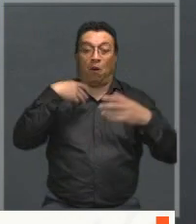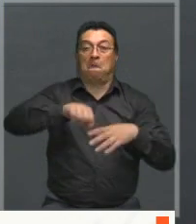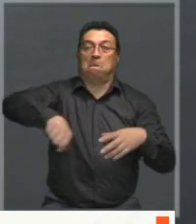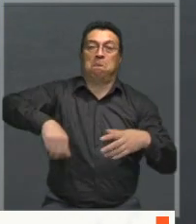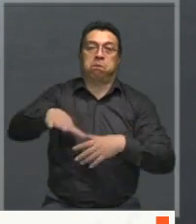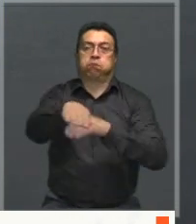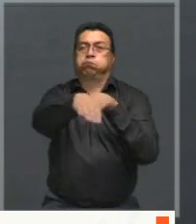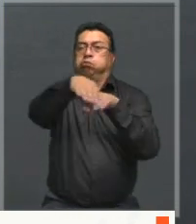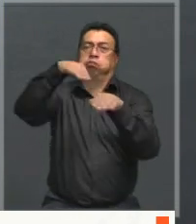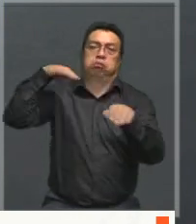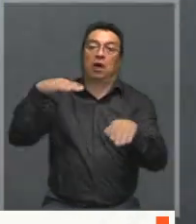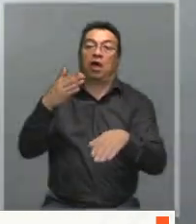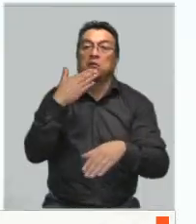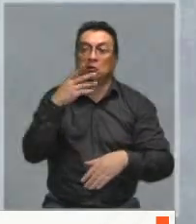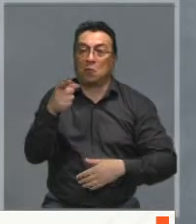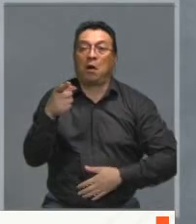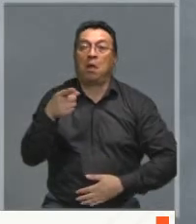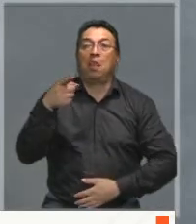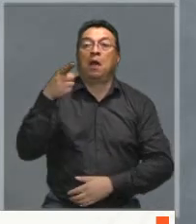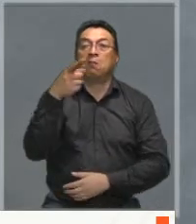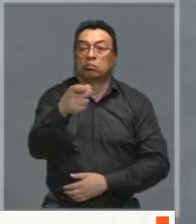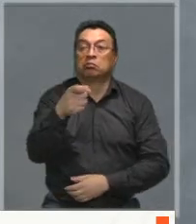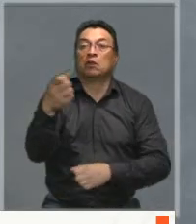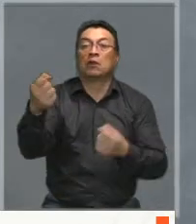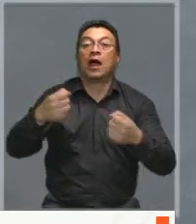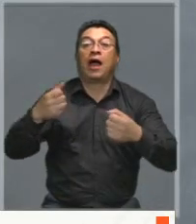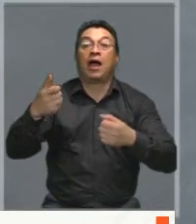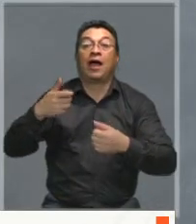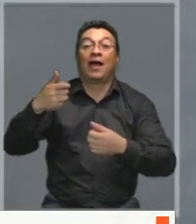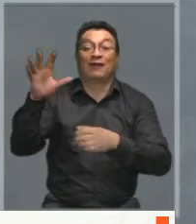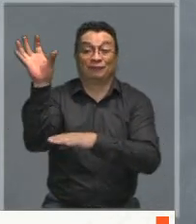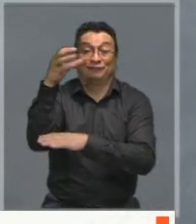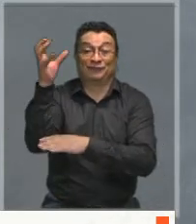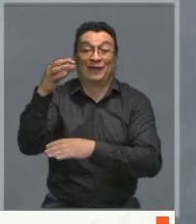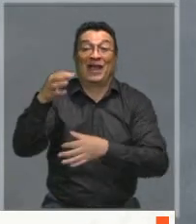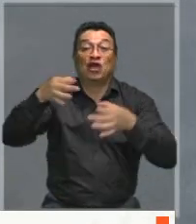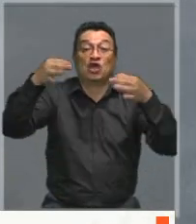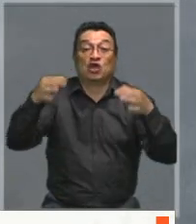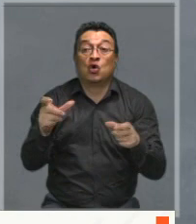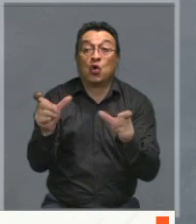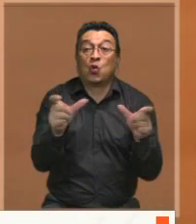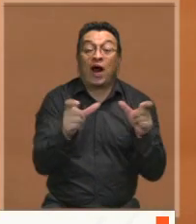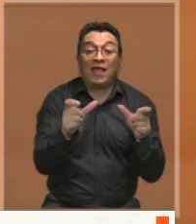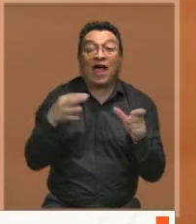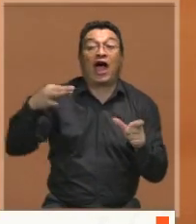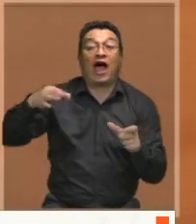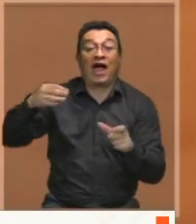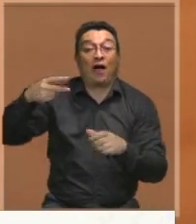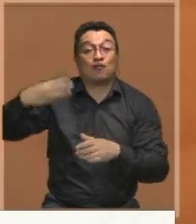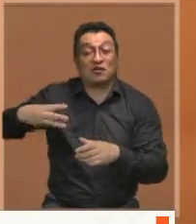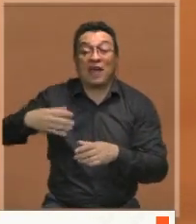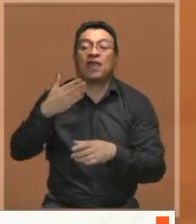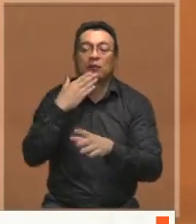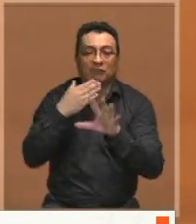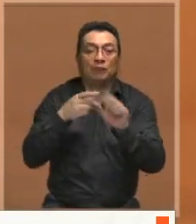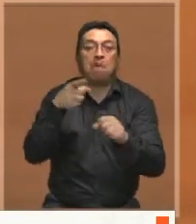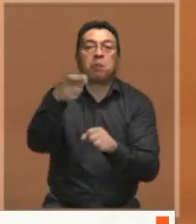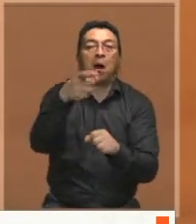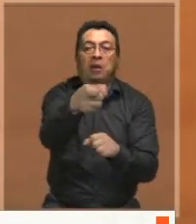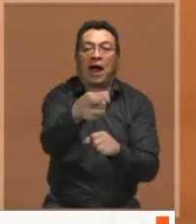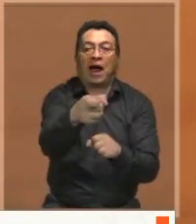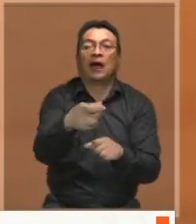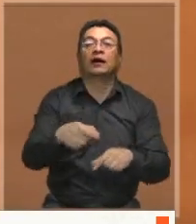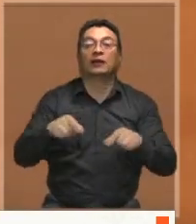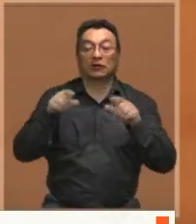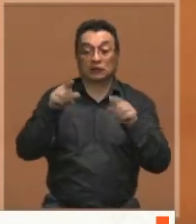Incluso uno de ellos dispara contra una patrulla de seguridad ciudadana que pasaba por el lugar. Las cámaras de seguridad municipal que tenemos